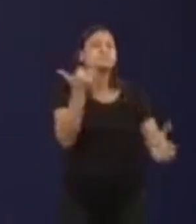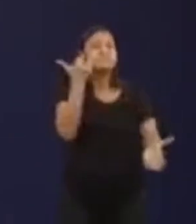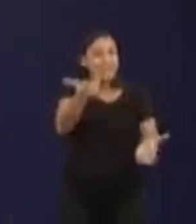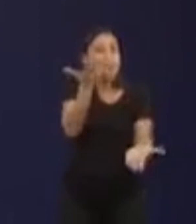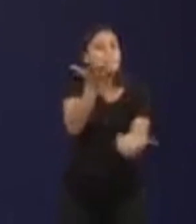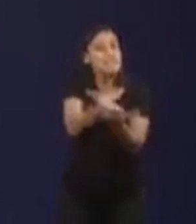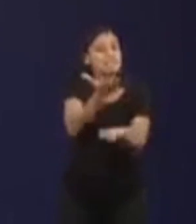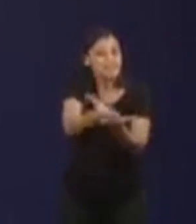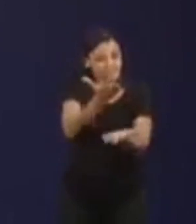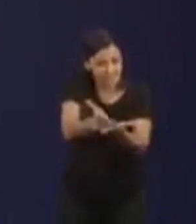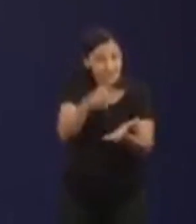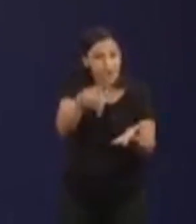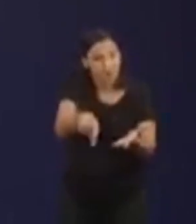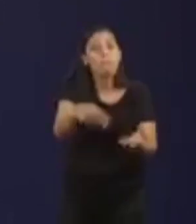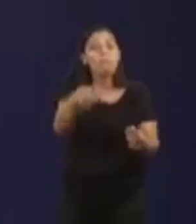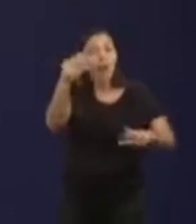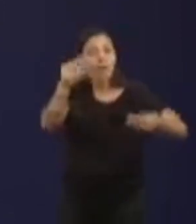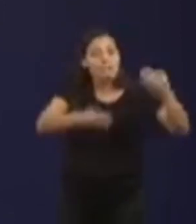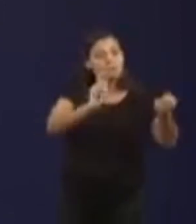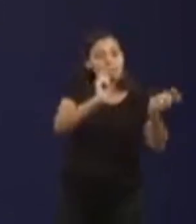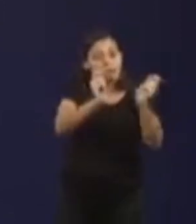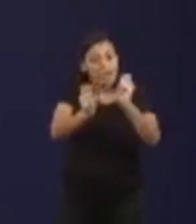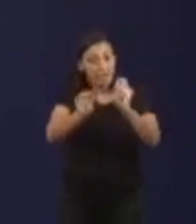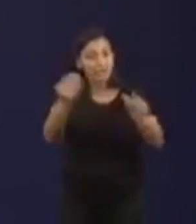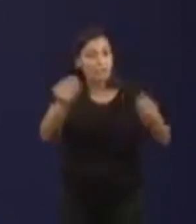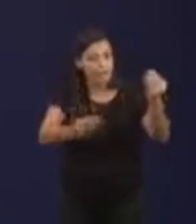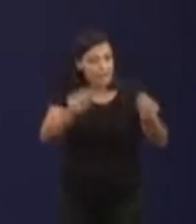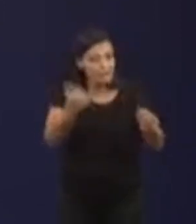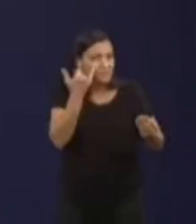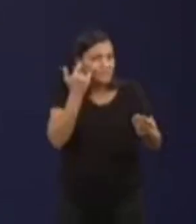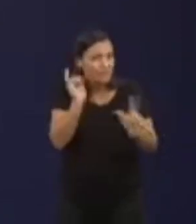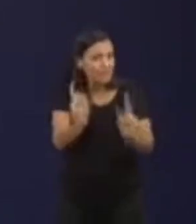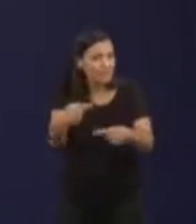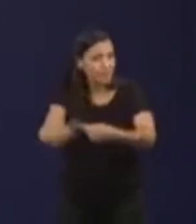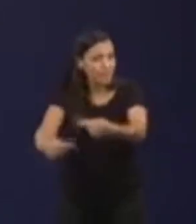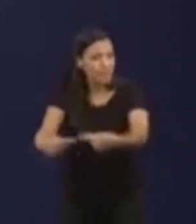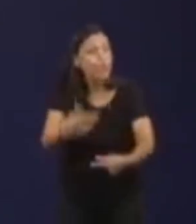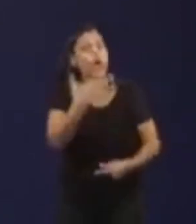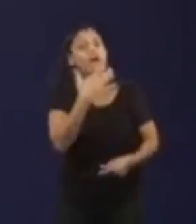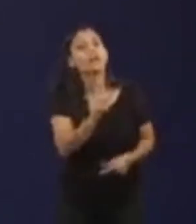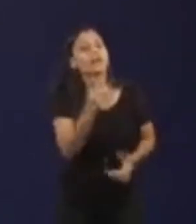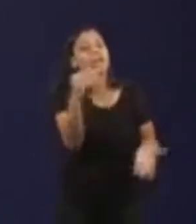le dio curso para ampliar las partidas presupuestarias no entiendo Cuál es el el